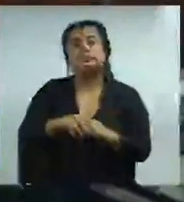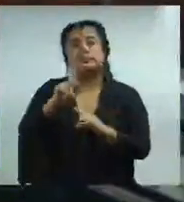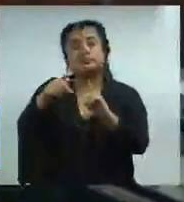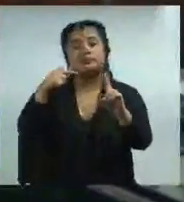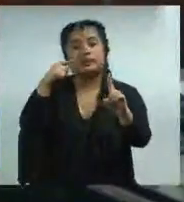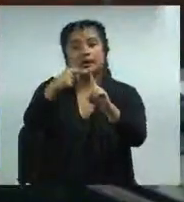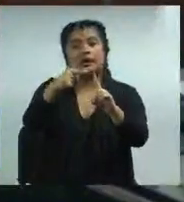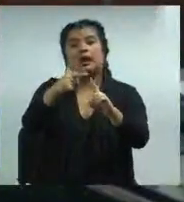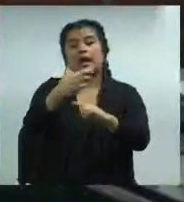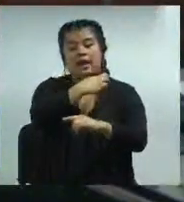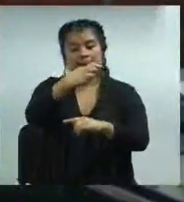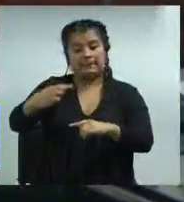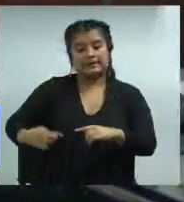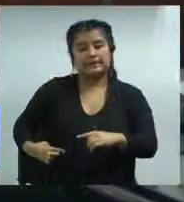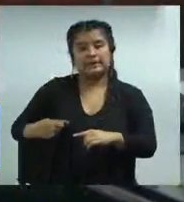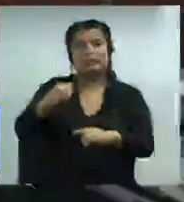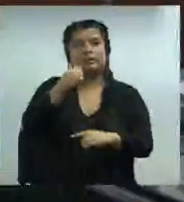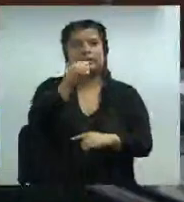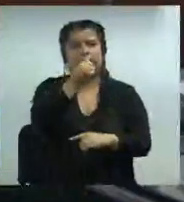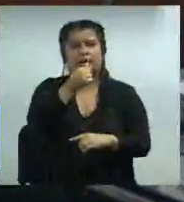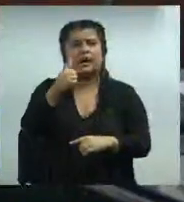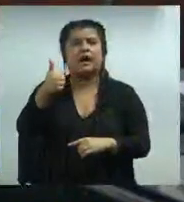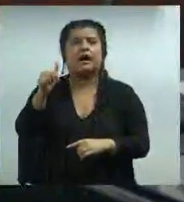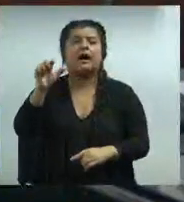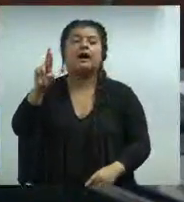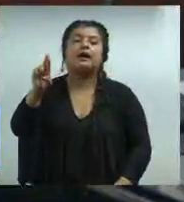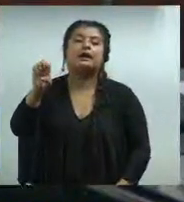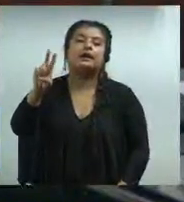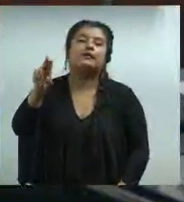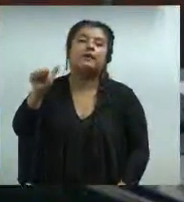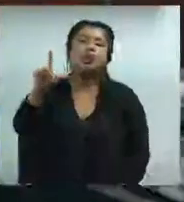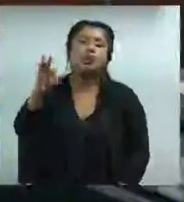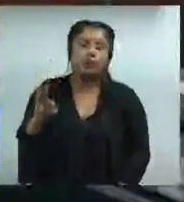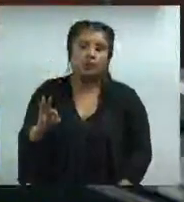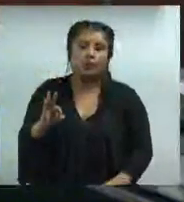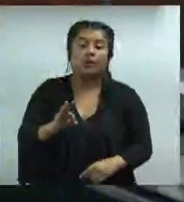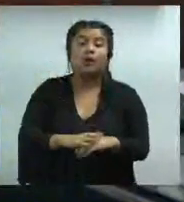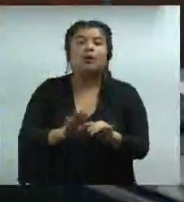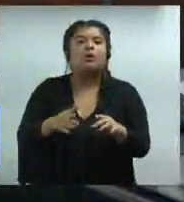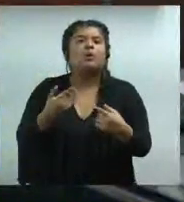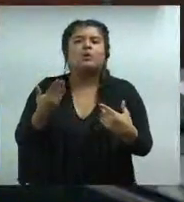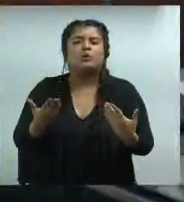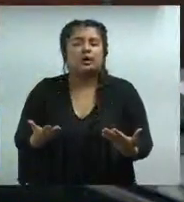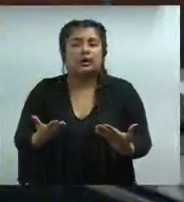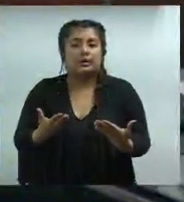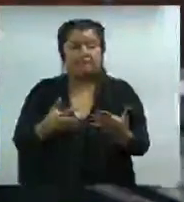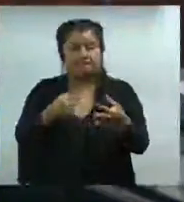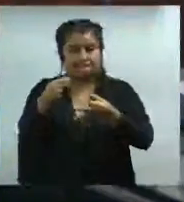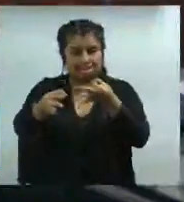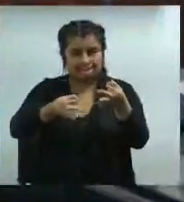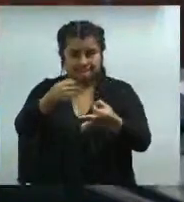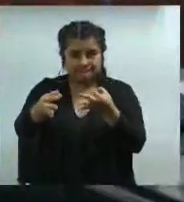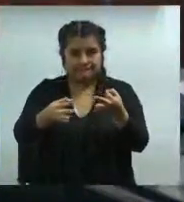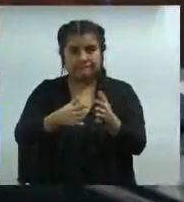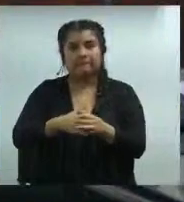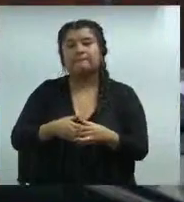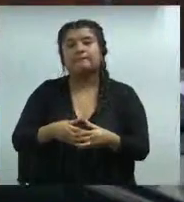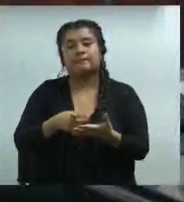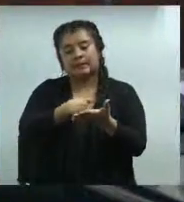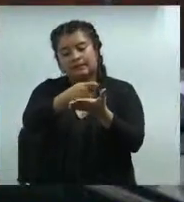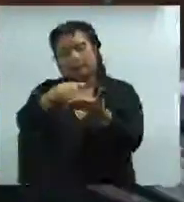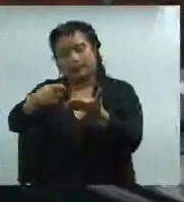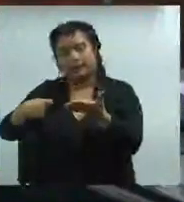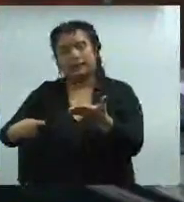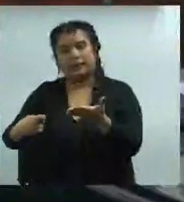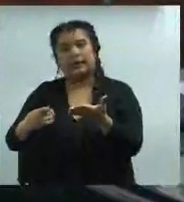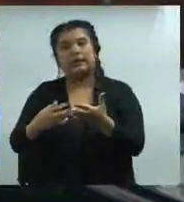señor Bernardo Arévalo de León, presidente de la República, la cual dice así: los abajo firmantes,